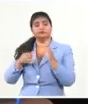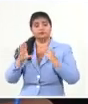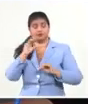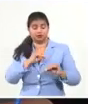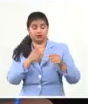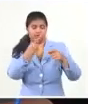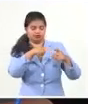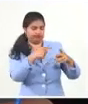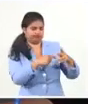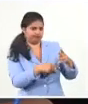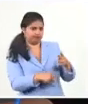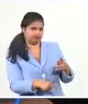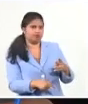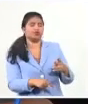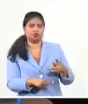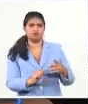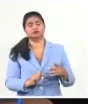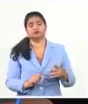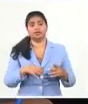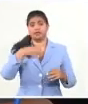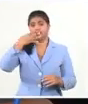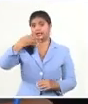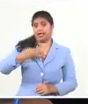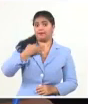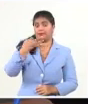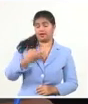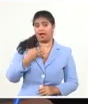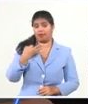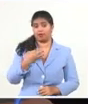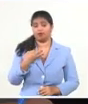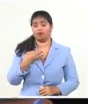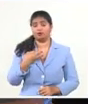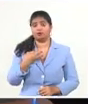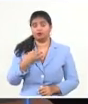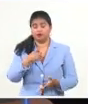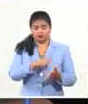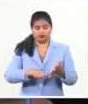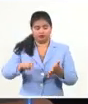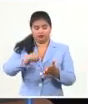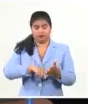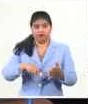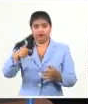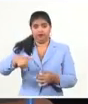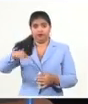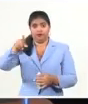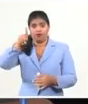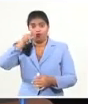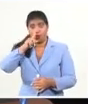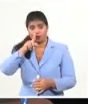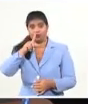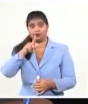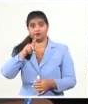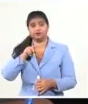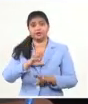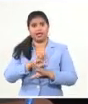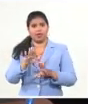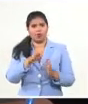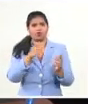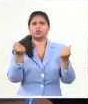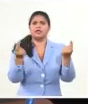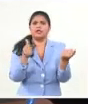anterior. Habíamos explicado que para la estrategia anterior, la que explicamos en junio, se había dado un primer monto de